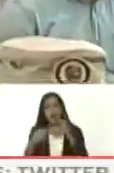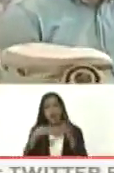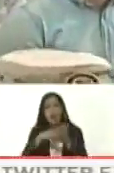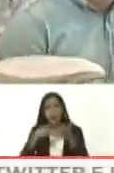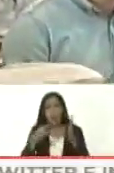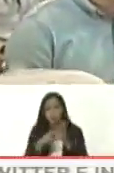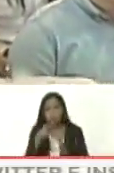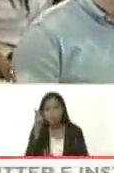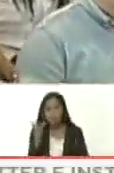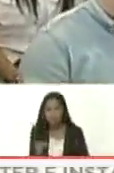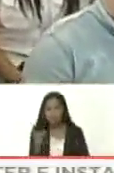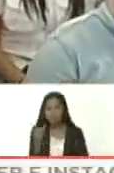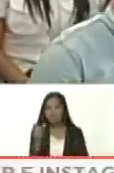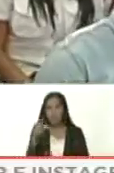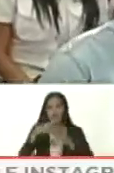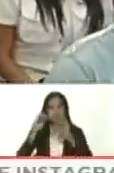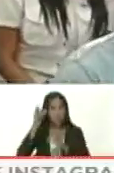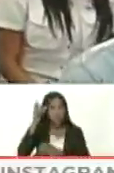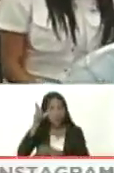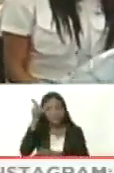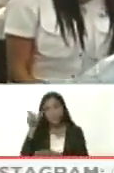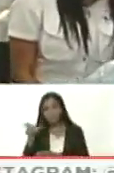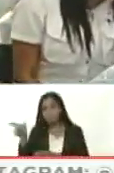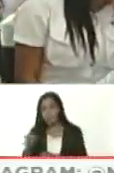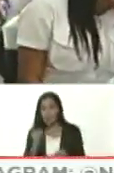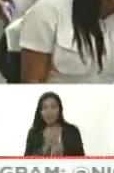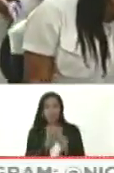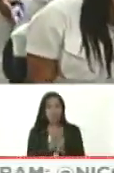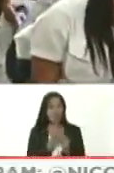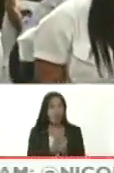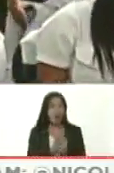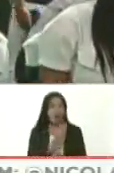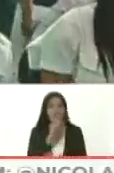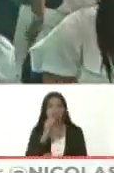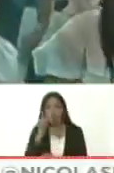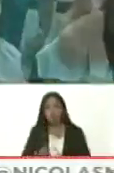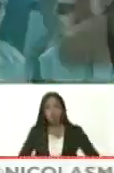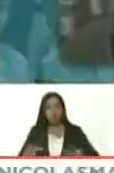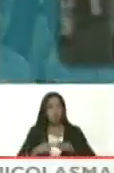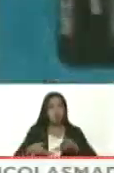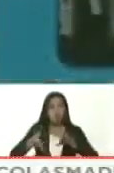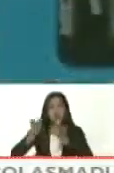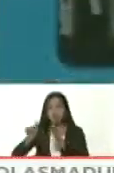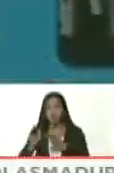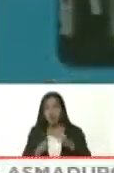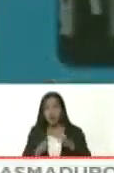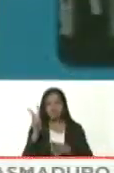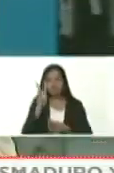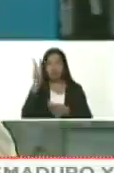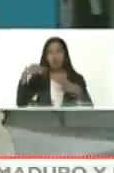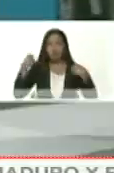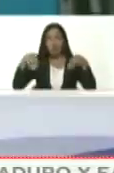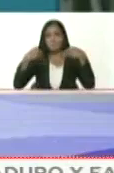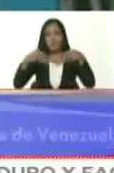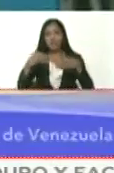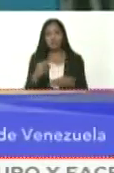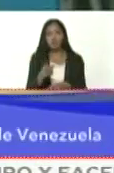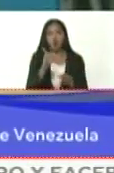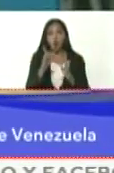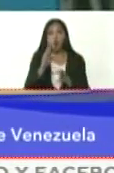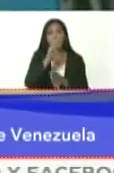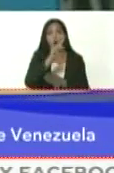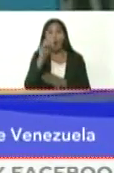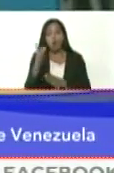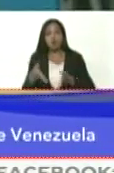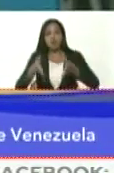técnicos, a todo el personal de las 11 plantas del complejo venezolano del plástico, 11 plantas a